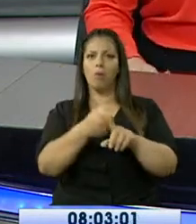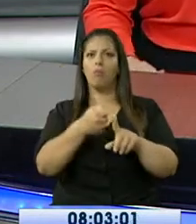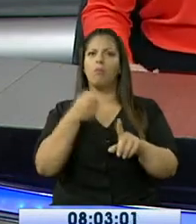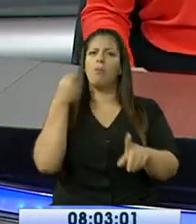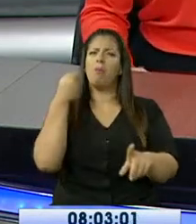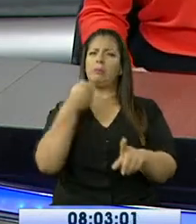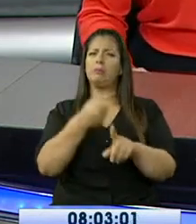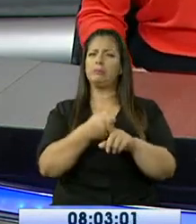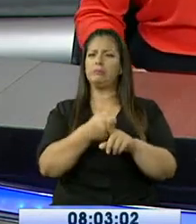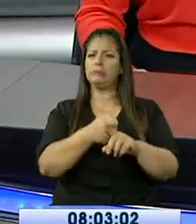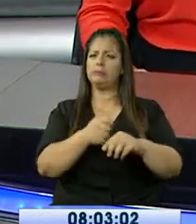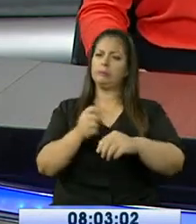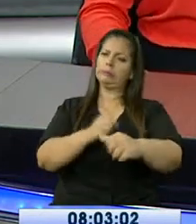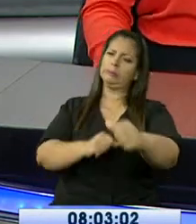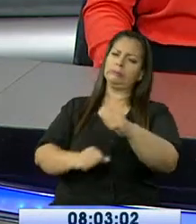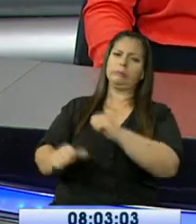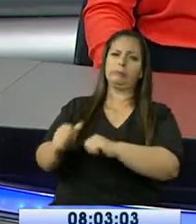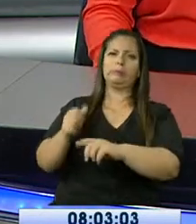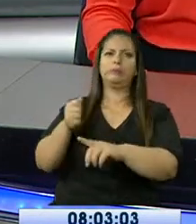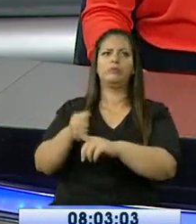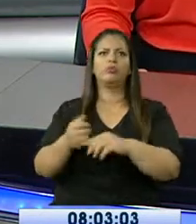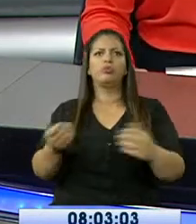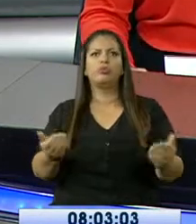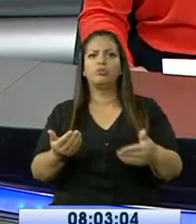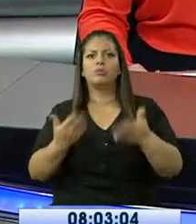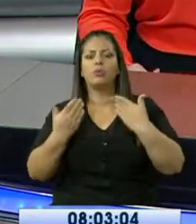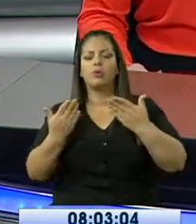la Ciudadela Sauces 4, al norte de la ciudad.